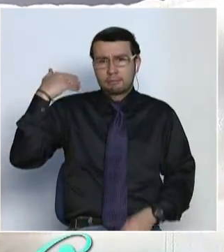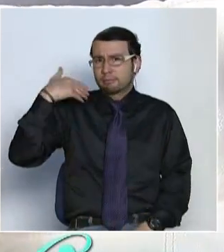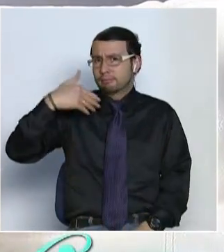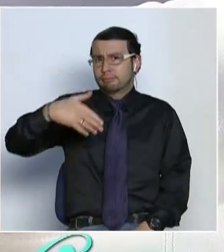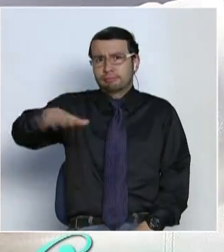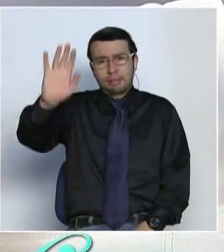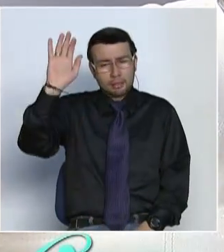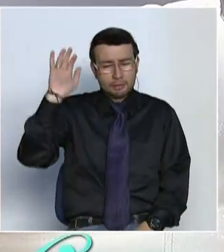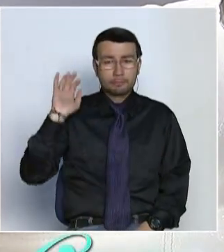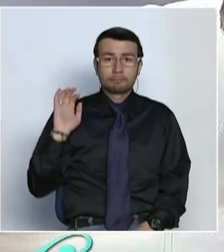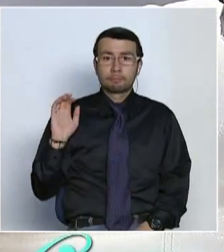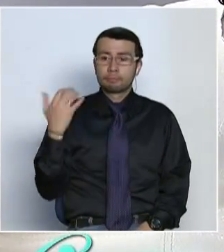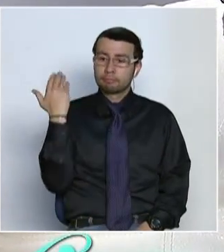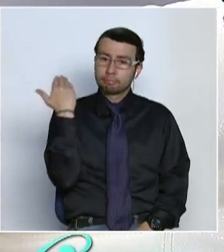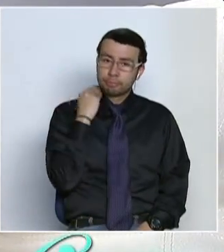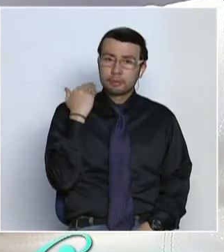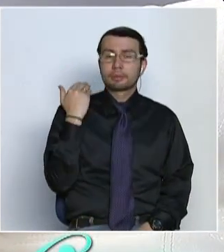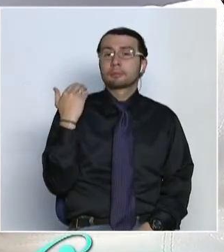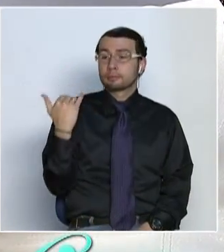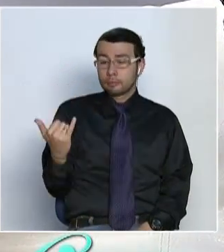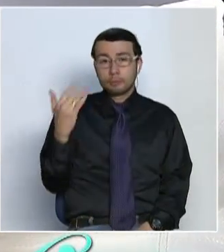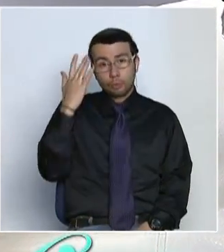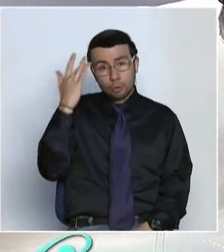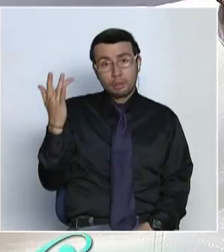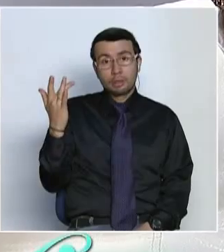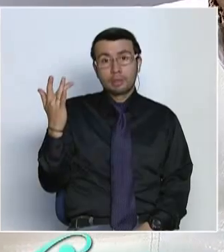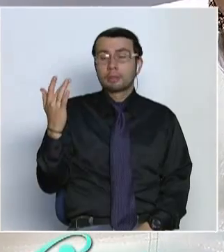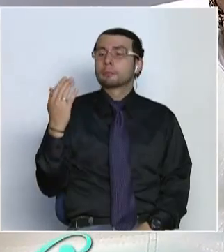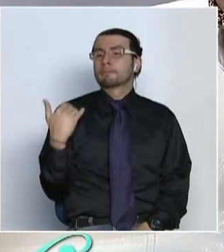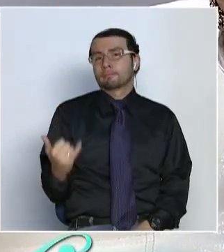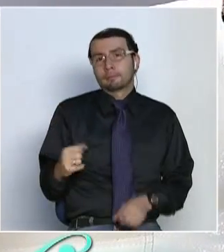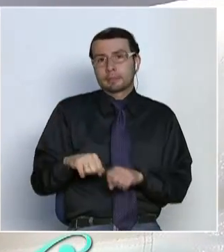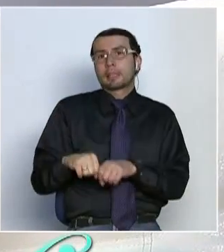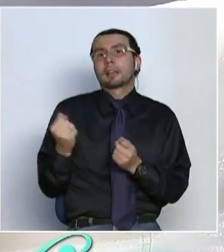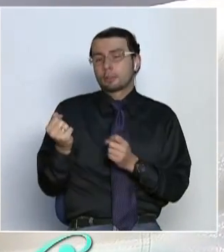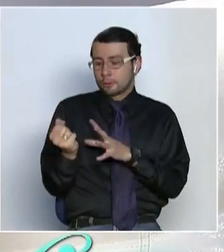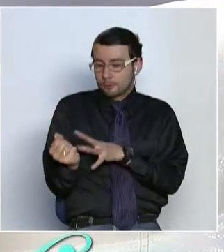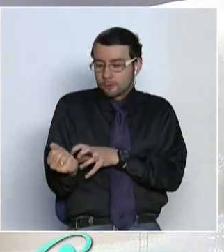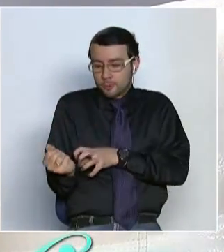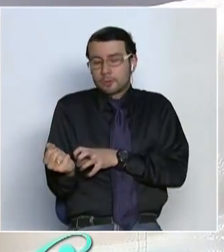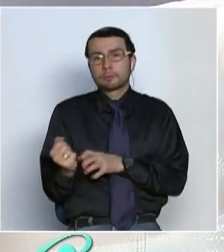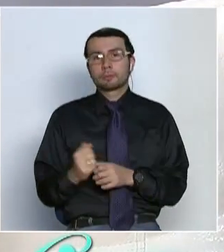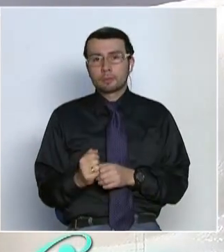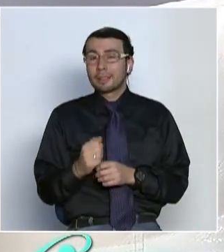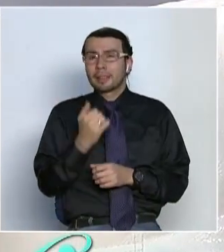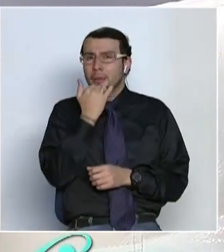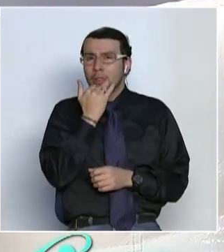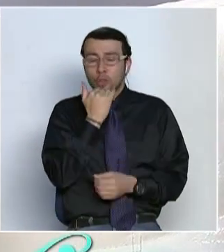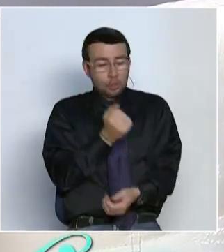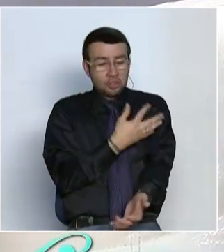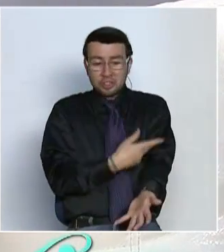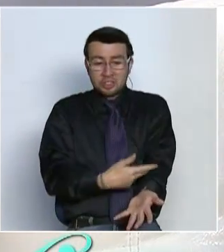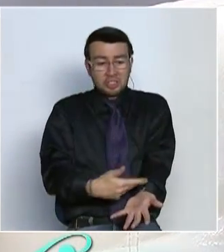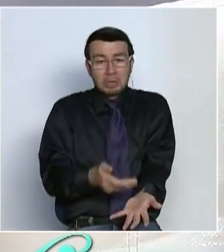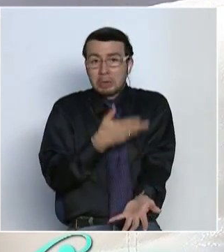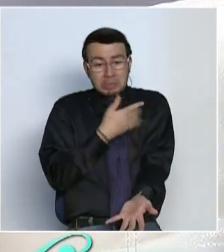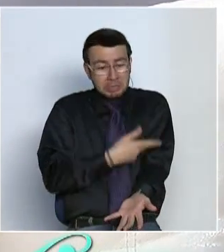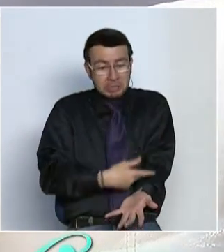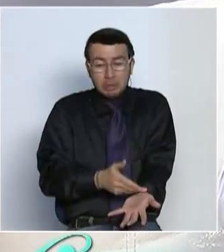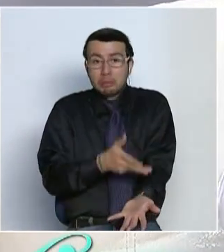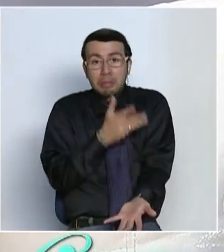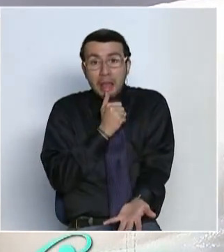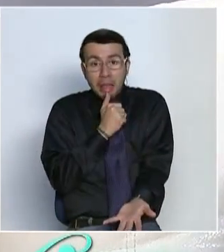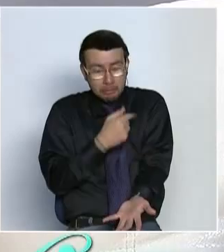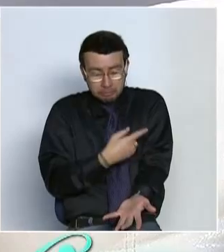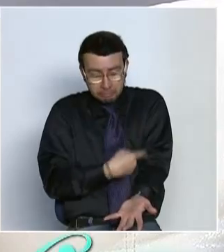esa compresión que hizo aquí dañó el nervio. ¿Cómo se daña? Como no le entró sangre, pues es lo mismo. Cuando